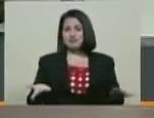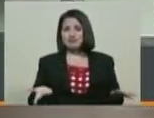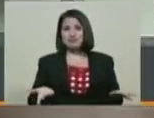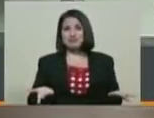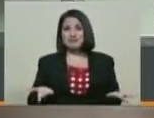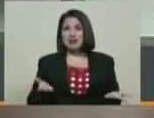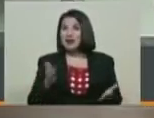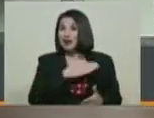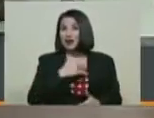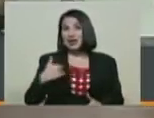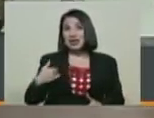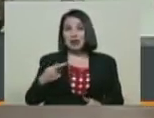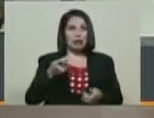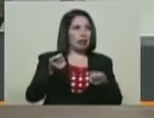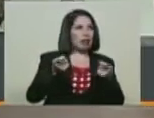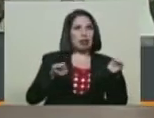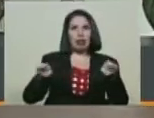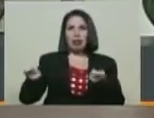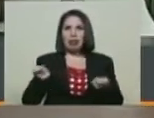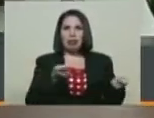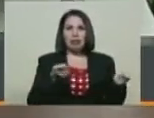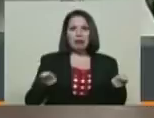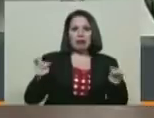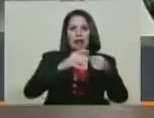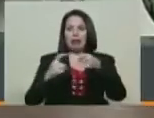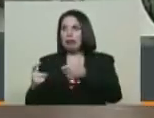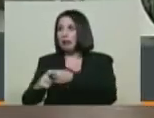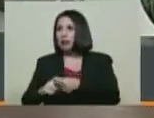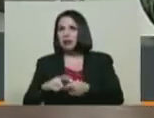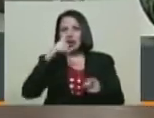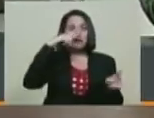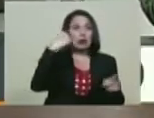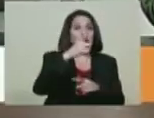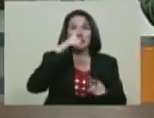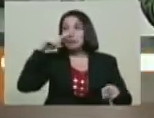¿Qué quieren? Captar por aquí, captar por allá. Amenazan.